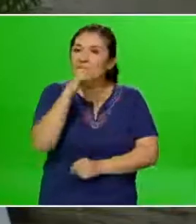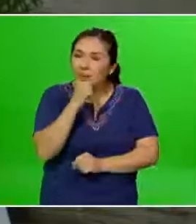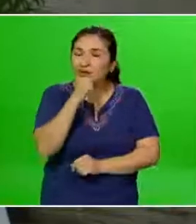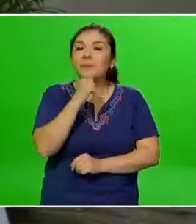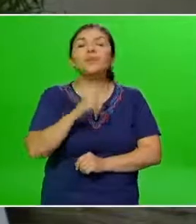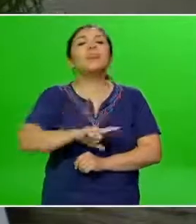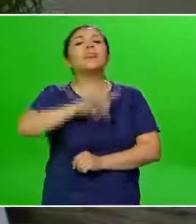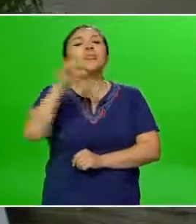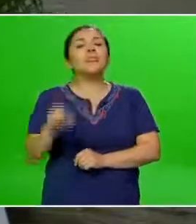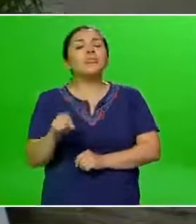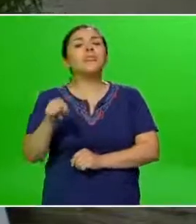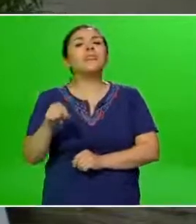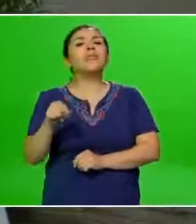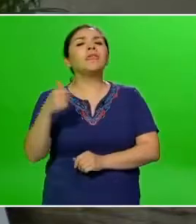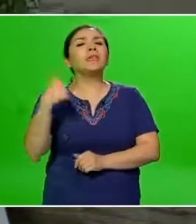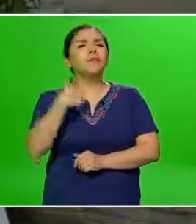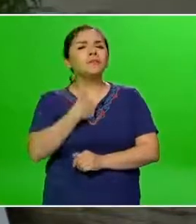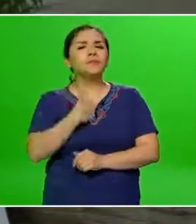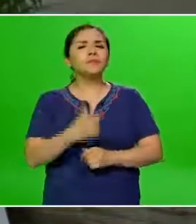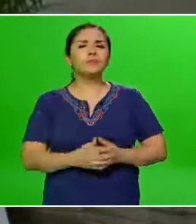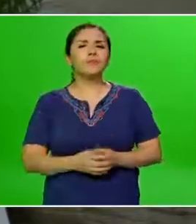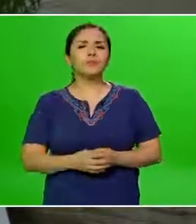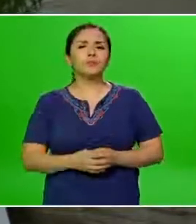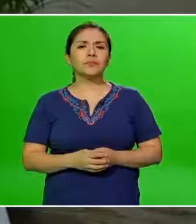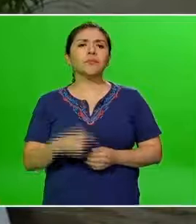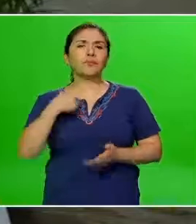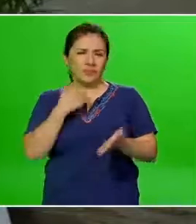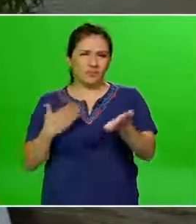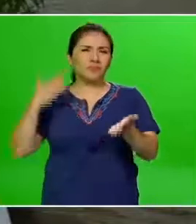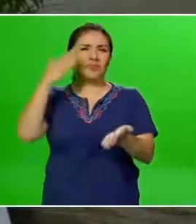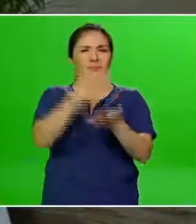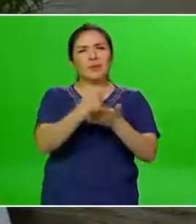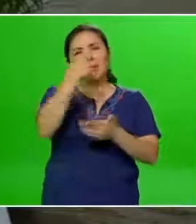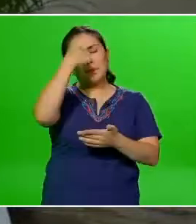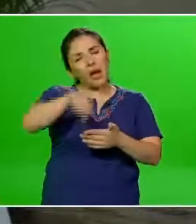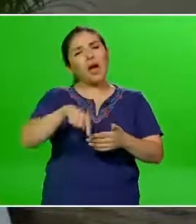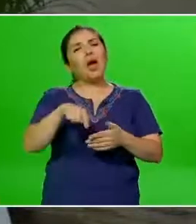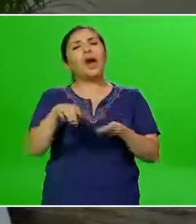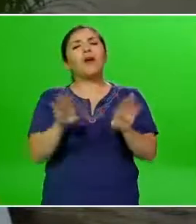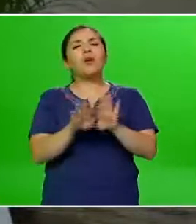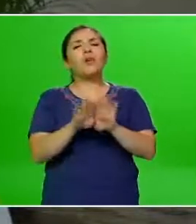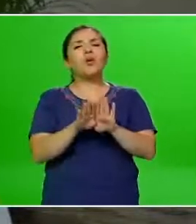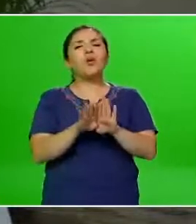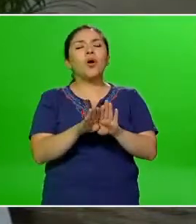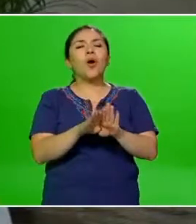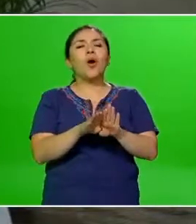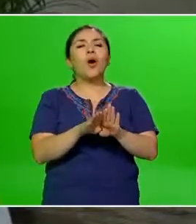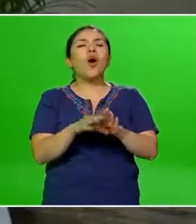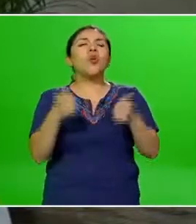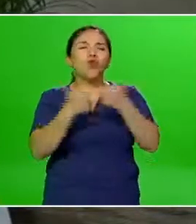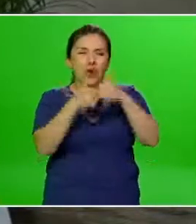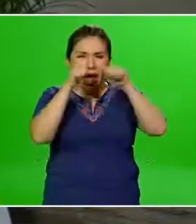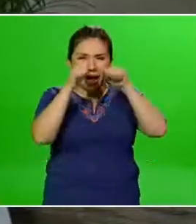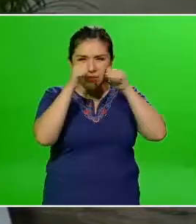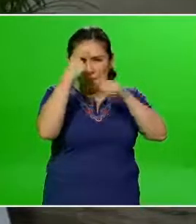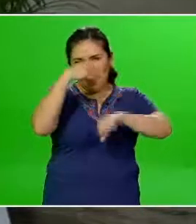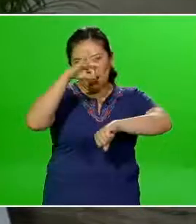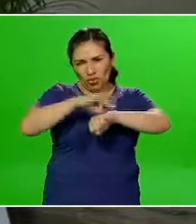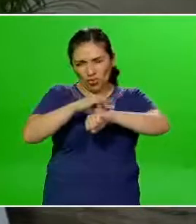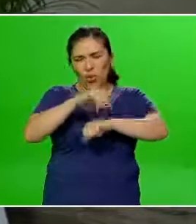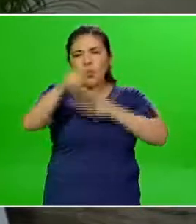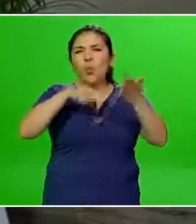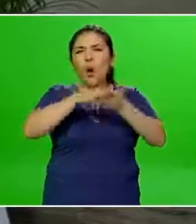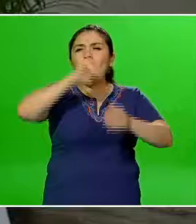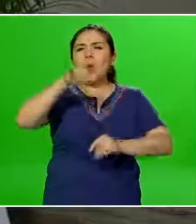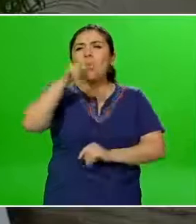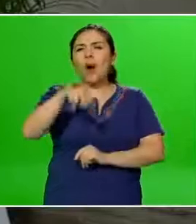Voy a que me dieran o solicitaran atención médica. Fui a Juan